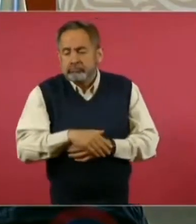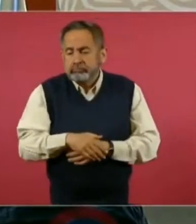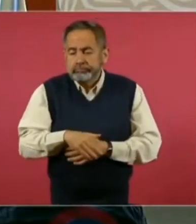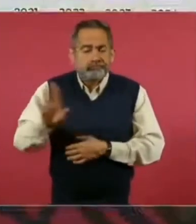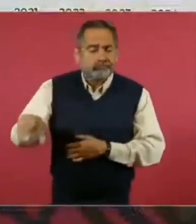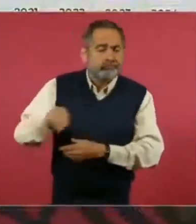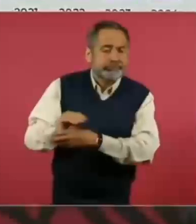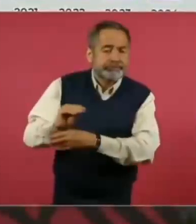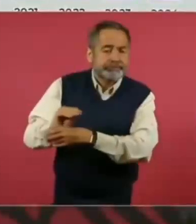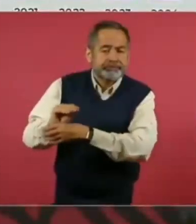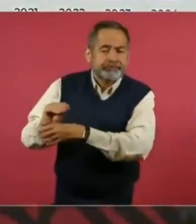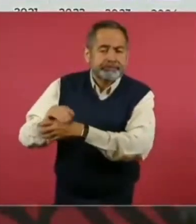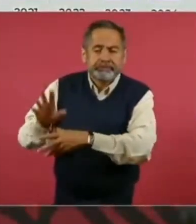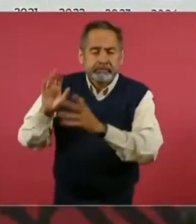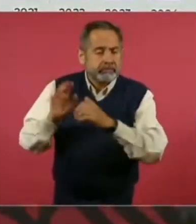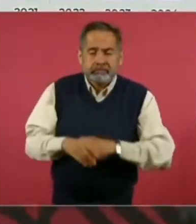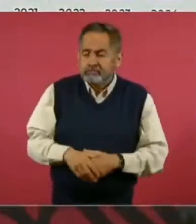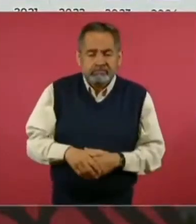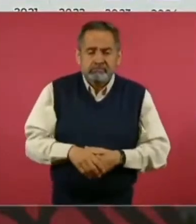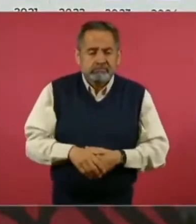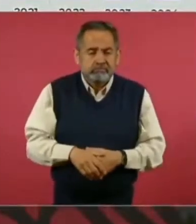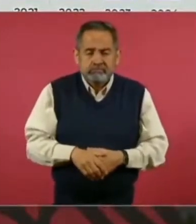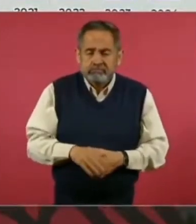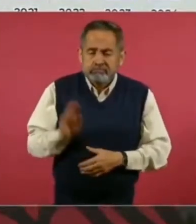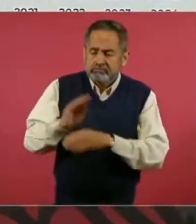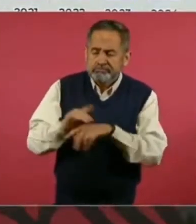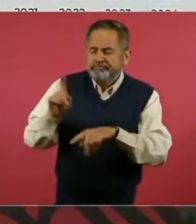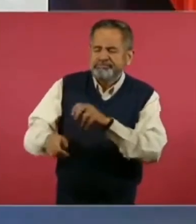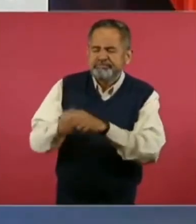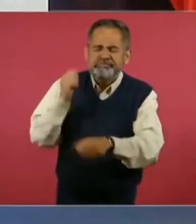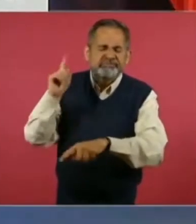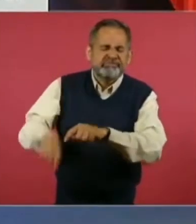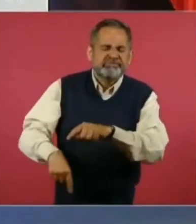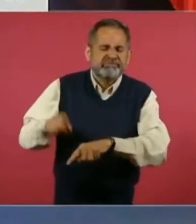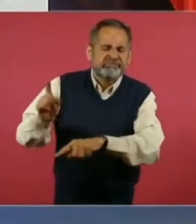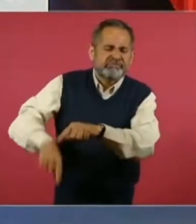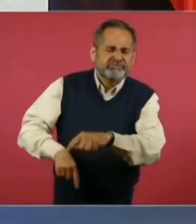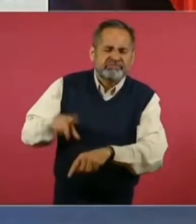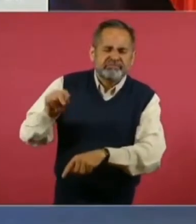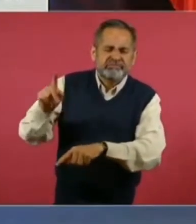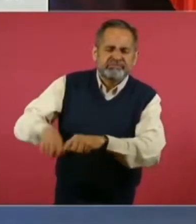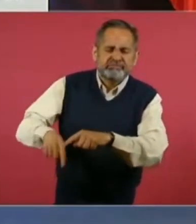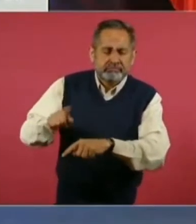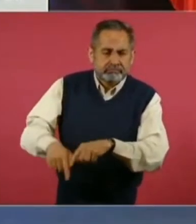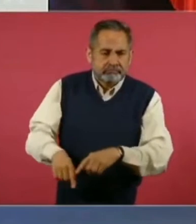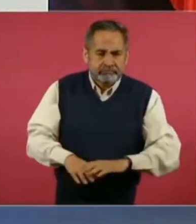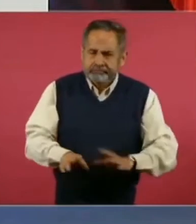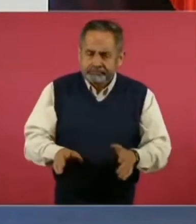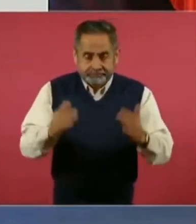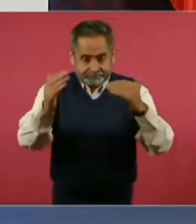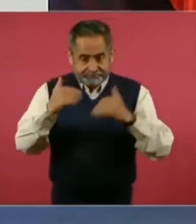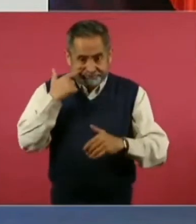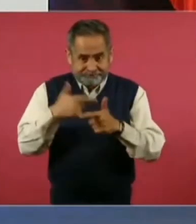y siempre las rechazaban. Ahora vamos a verlo. Continuamos.